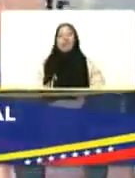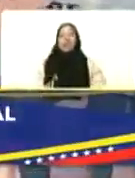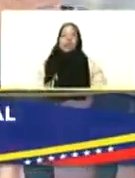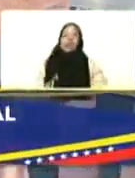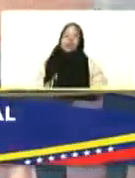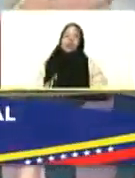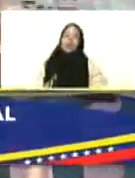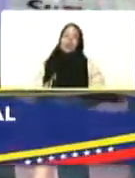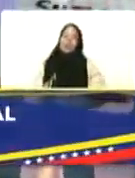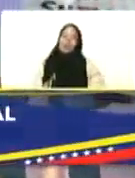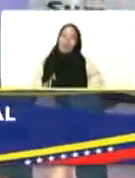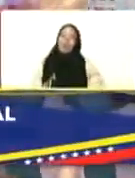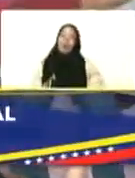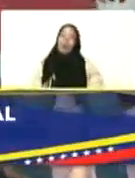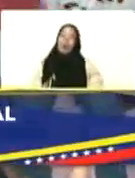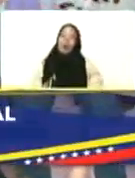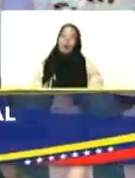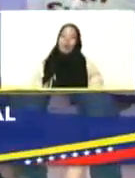Bueno,